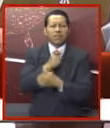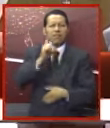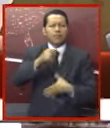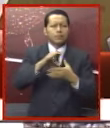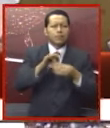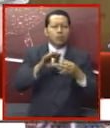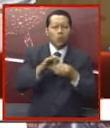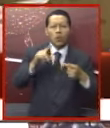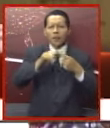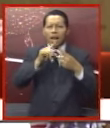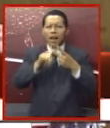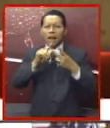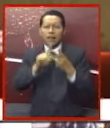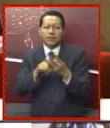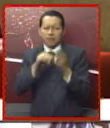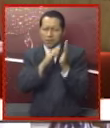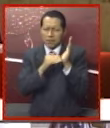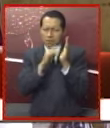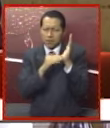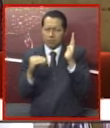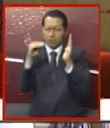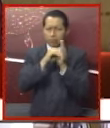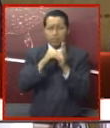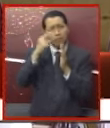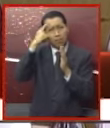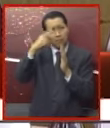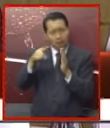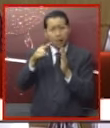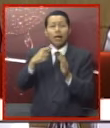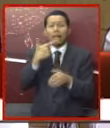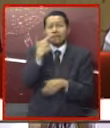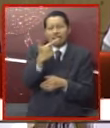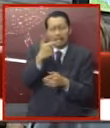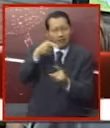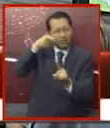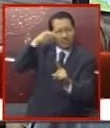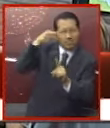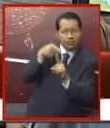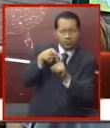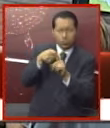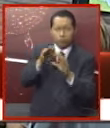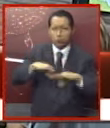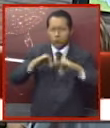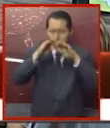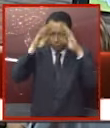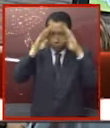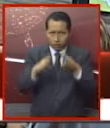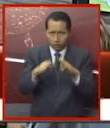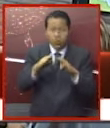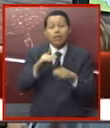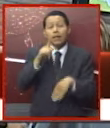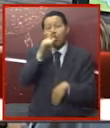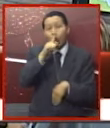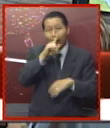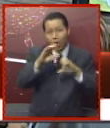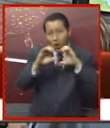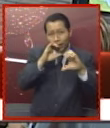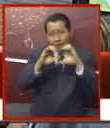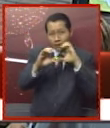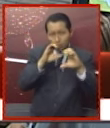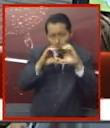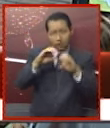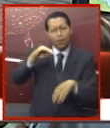en 3 documentos que definen 7 ámbitos centrales a perseguir por el sistema educativo: lenguaje,